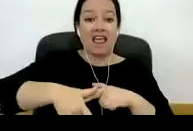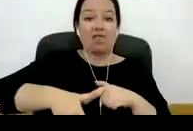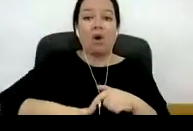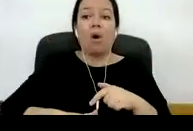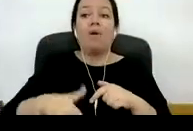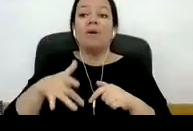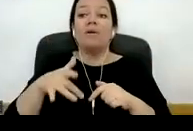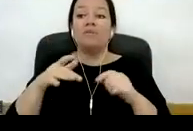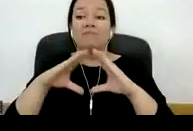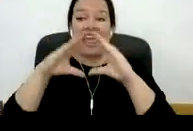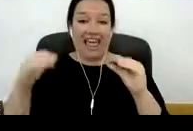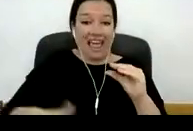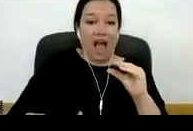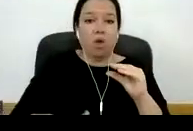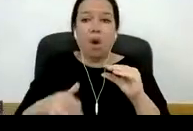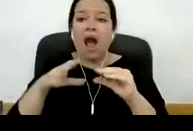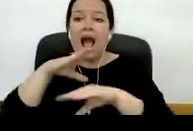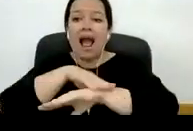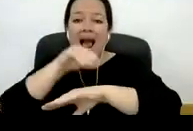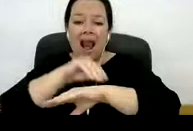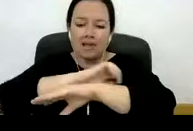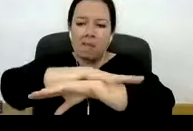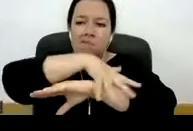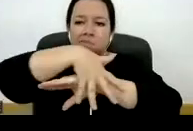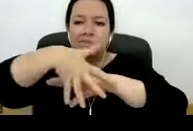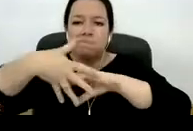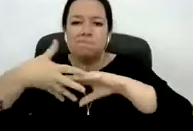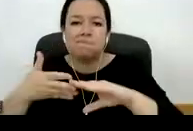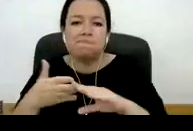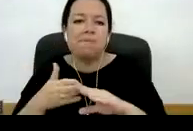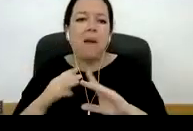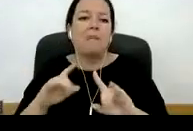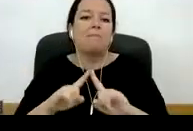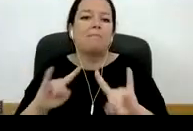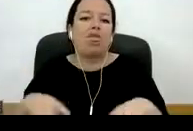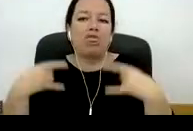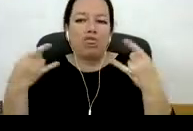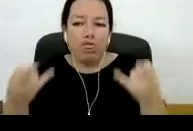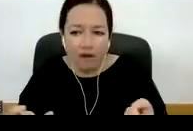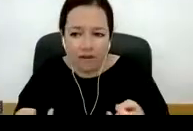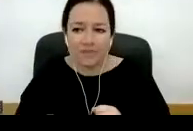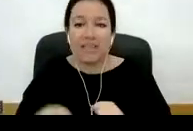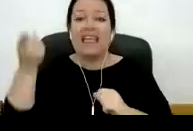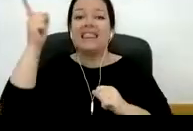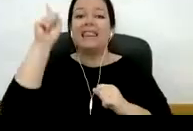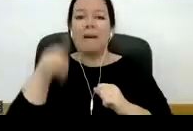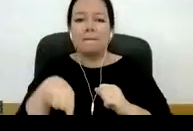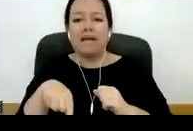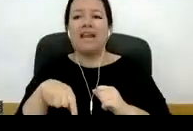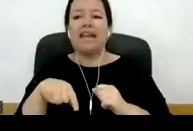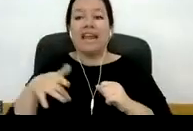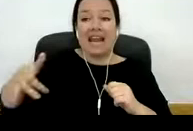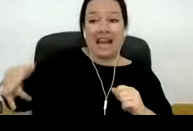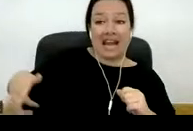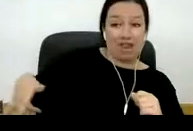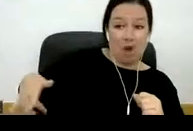las células hepáticas estén rodeadas de grasa. También hay grasa alrededor de los riñones,